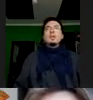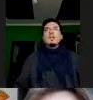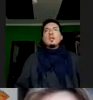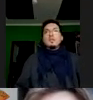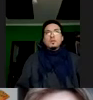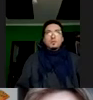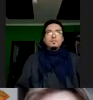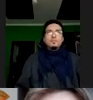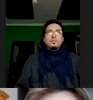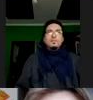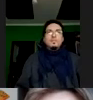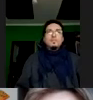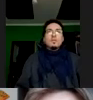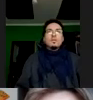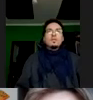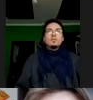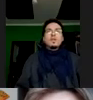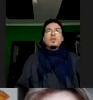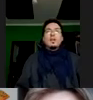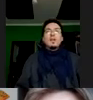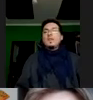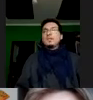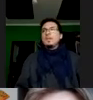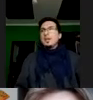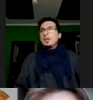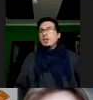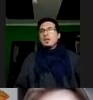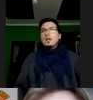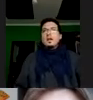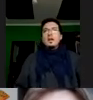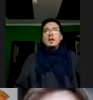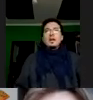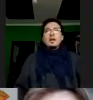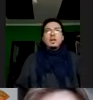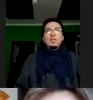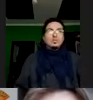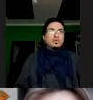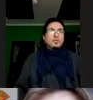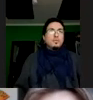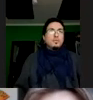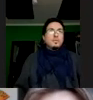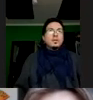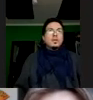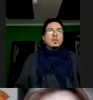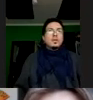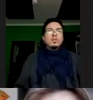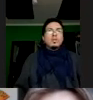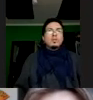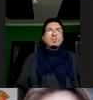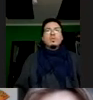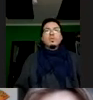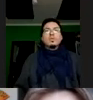la cantidad de fierros. Porque eso también es lo que le da la flexibilidad a la construcción. Recuerden que todos